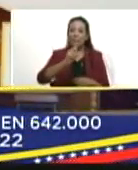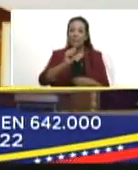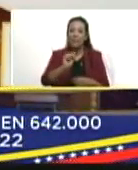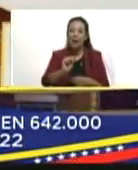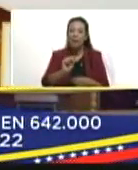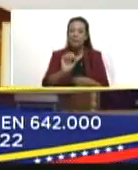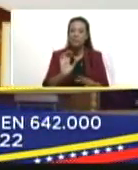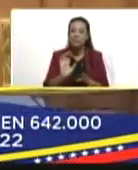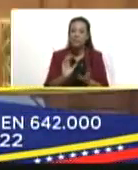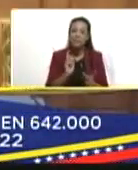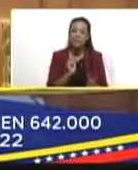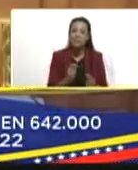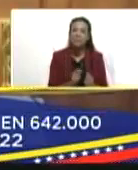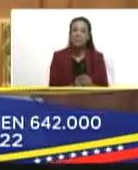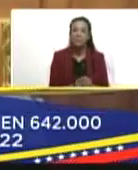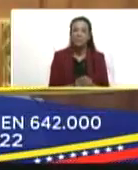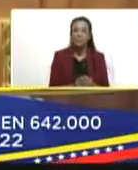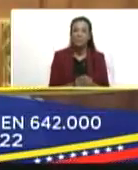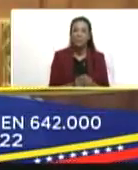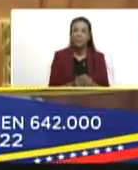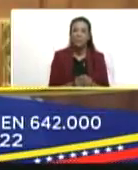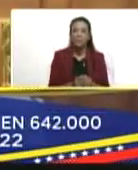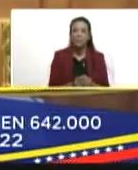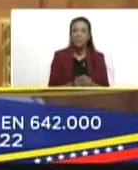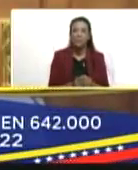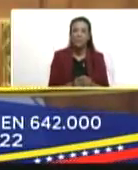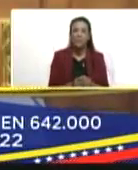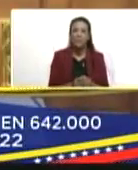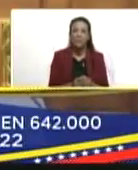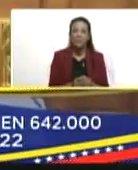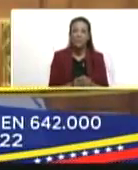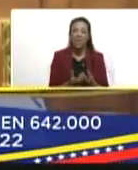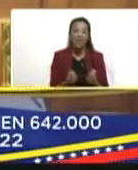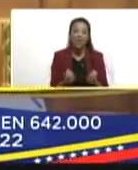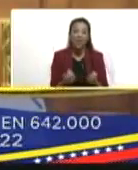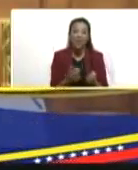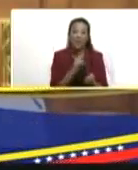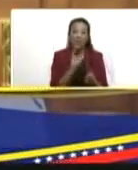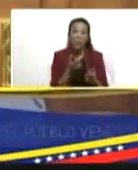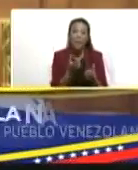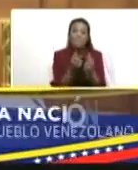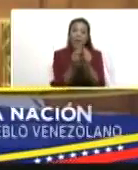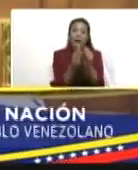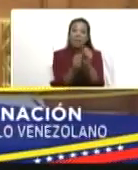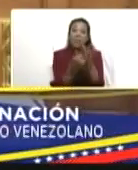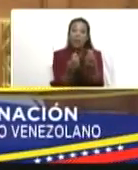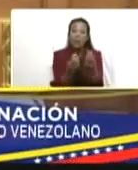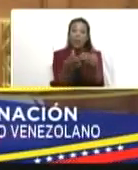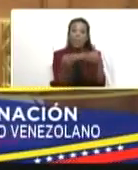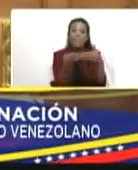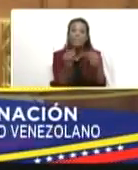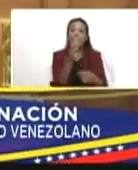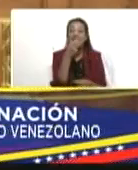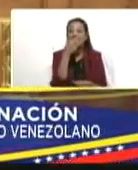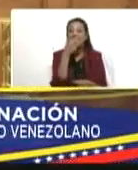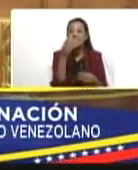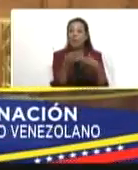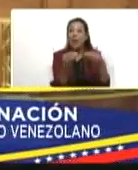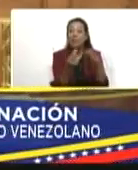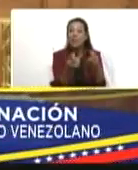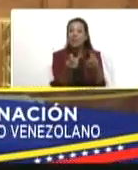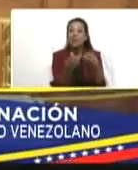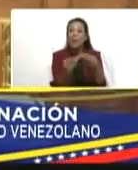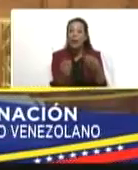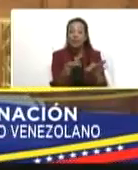ah Cat Catch es platica en dólares en verde